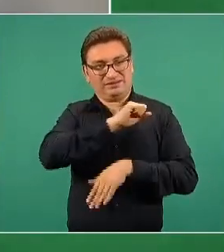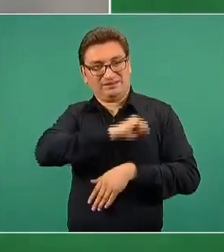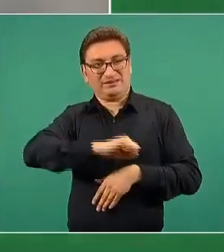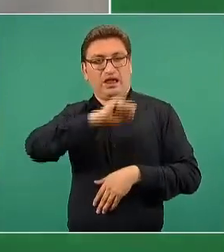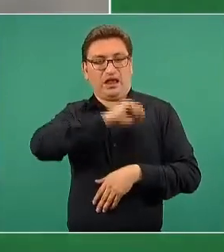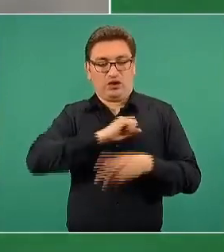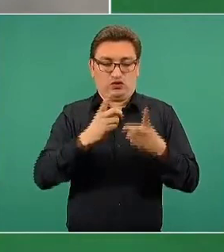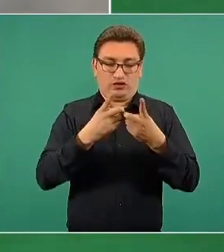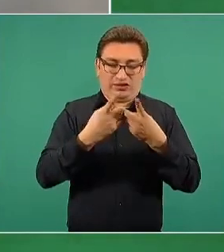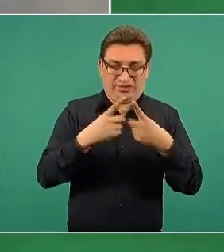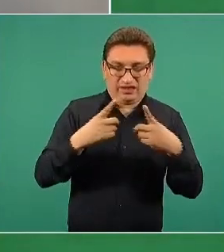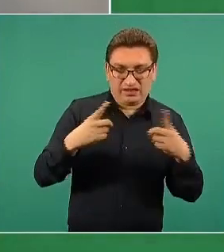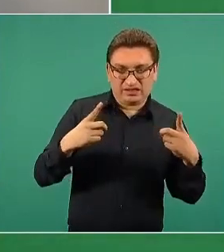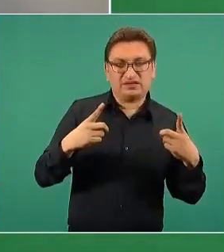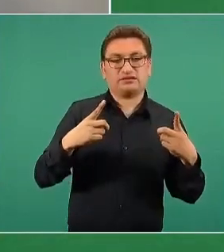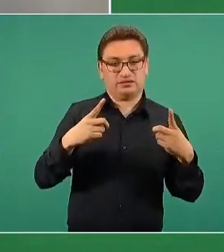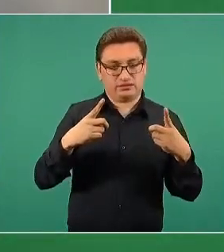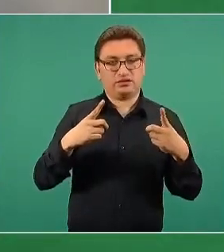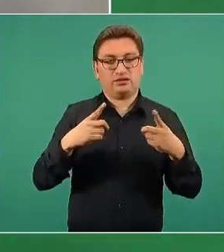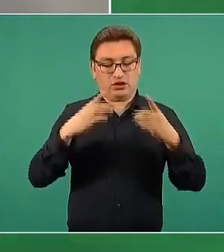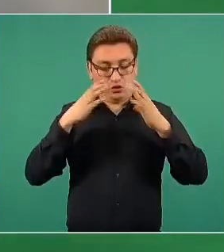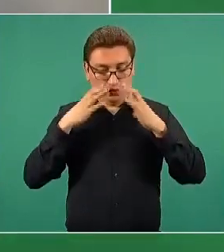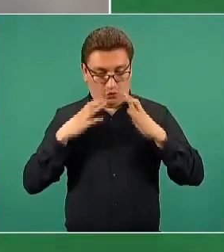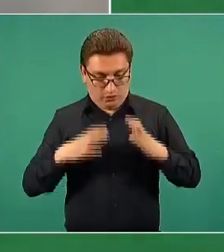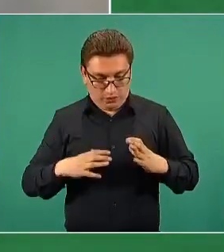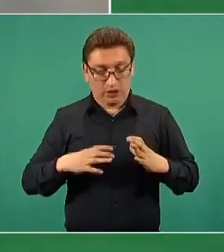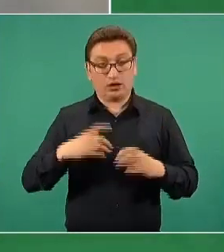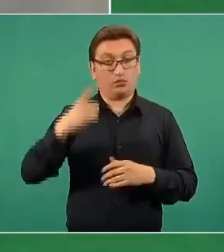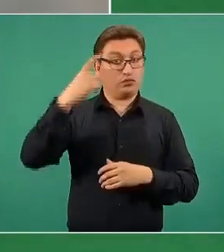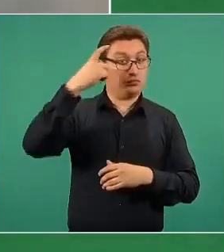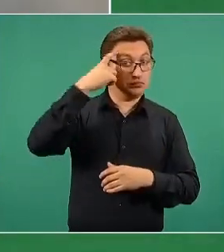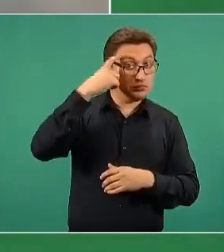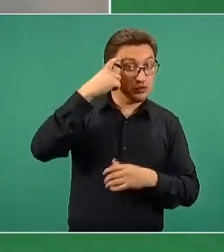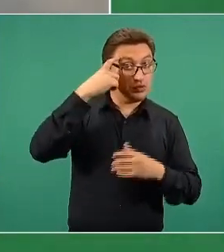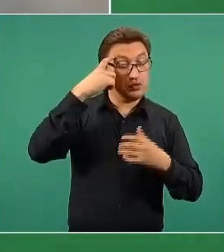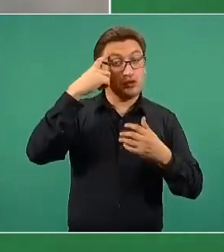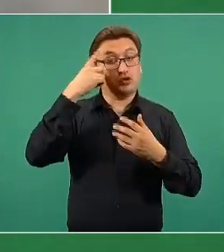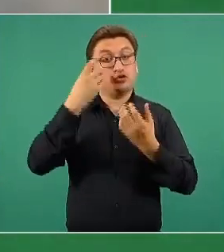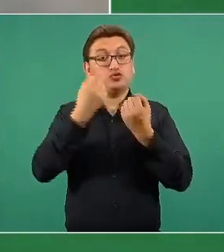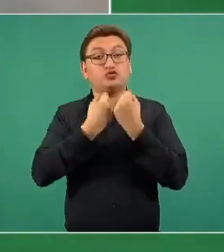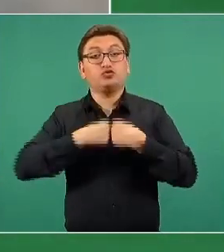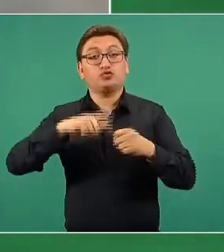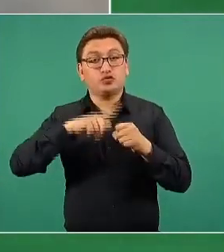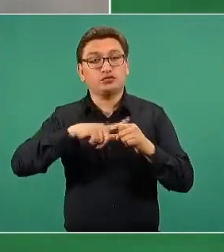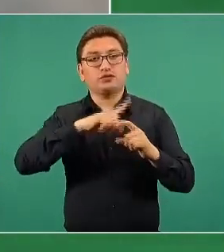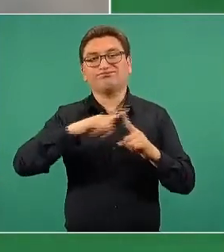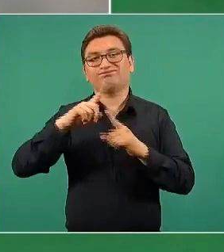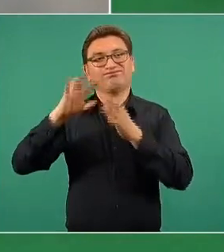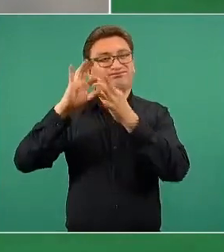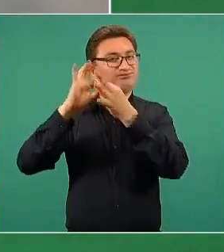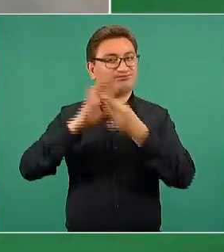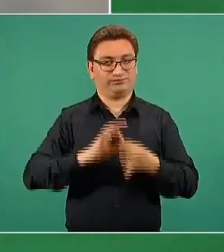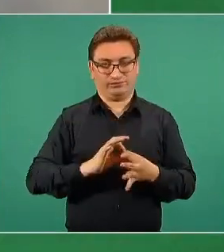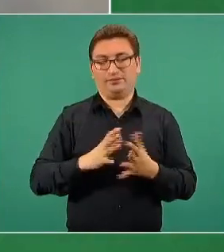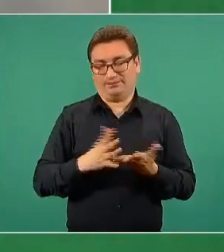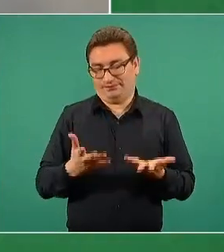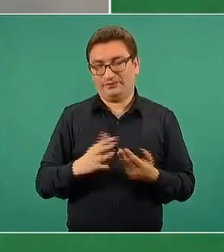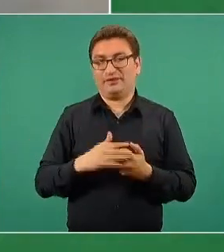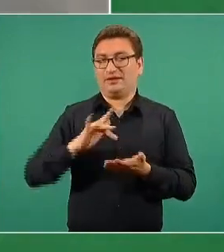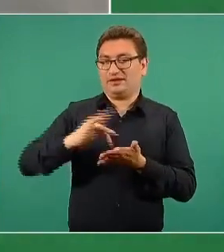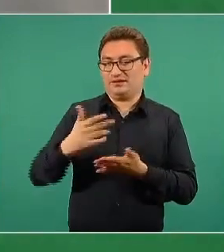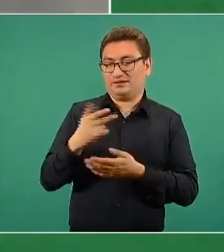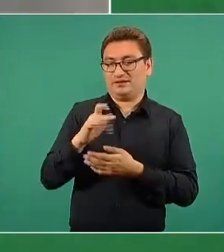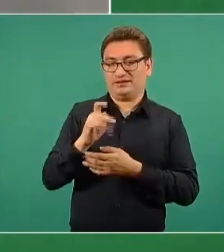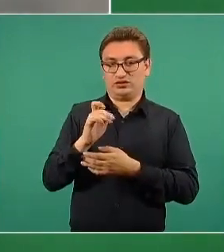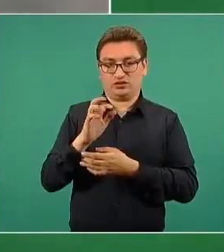desarrollo biológico, psicológico y social. Muchísimas gracias, Héctor. Tenemos